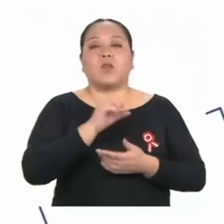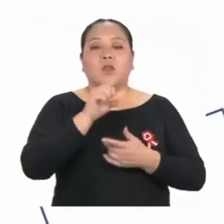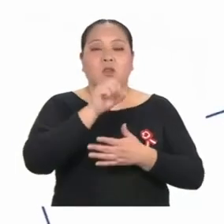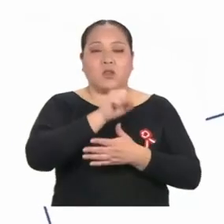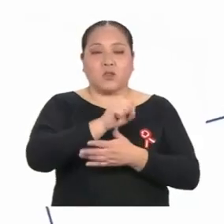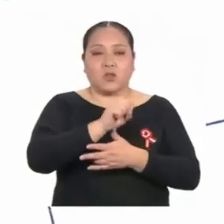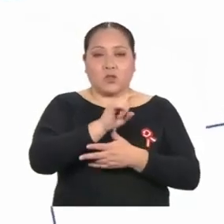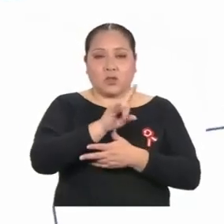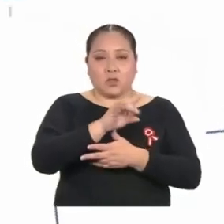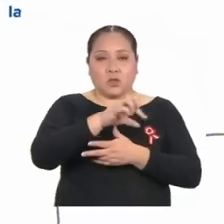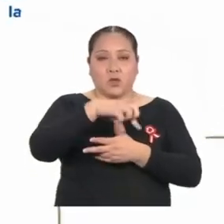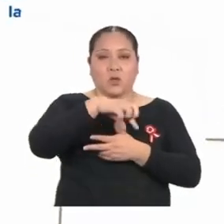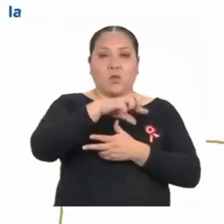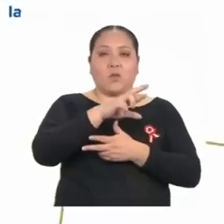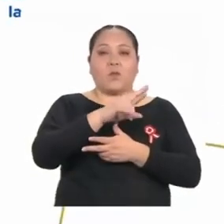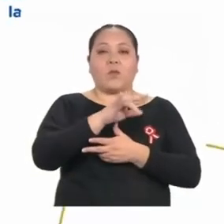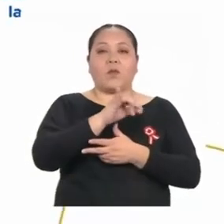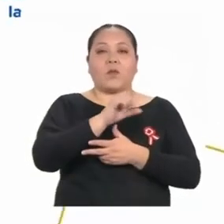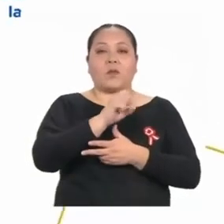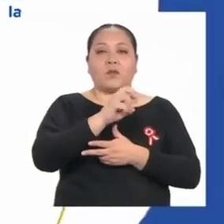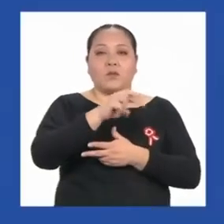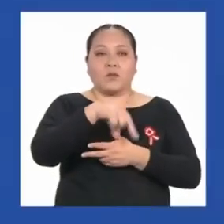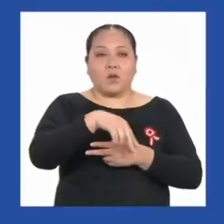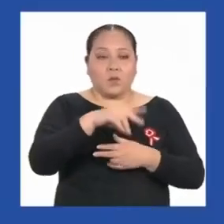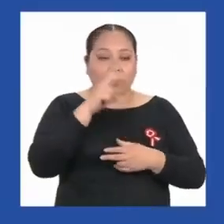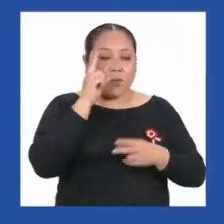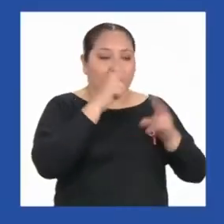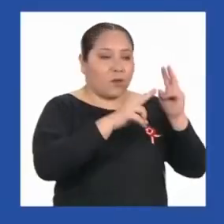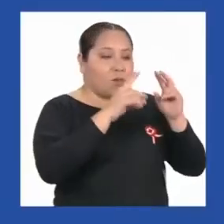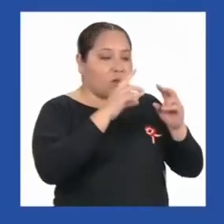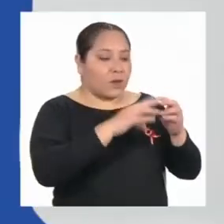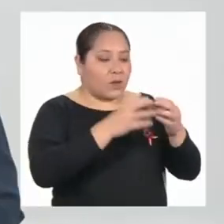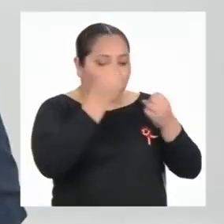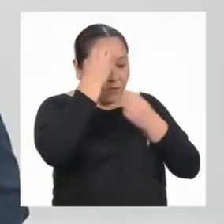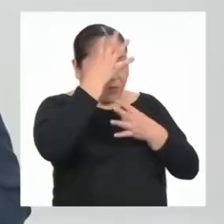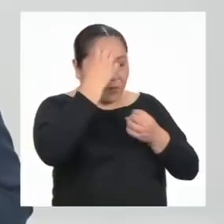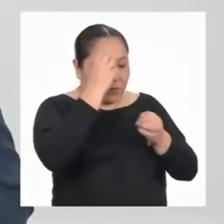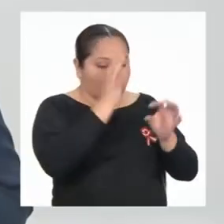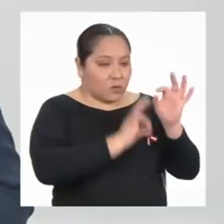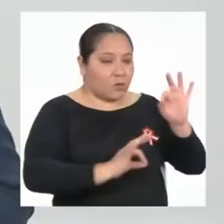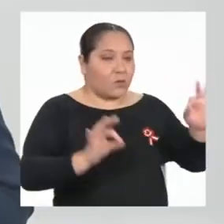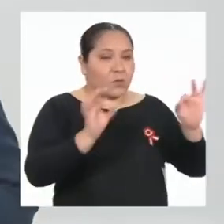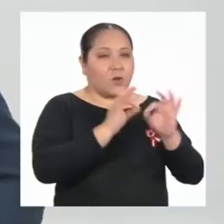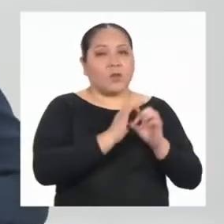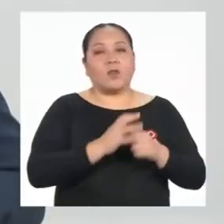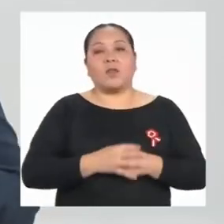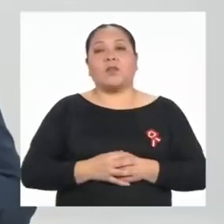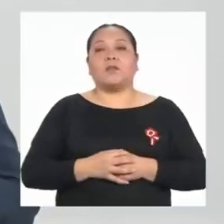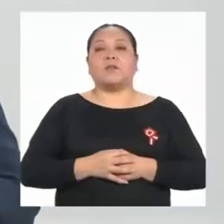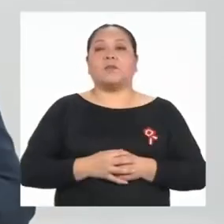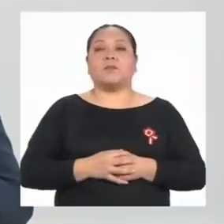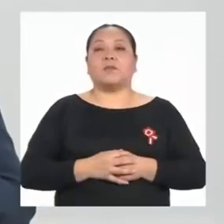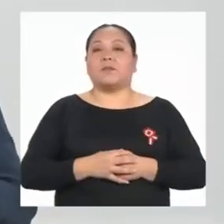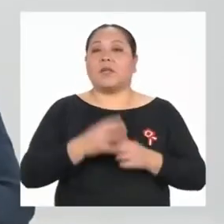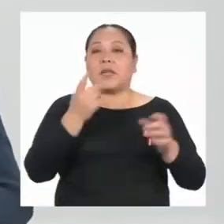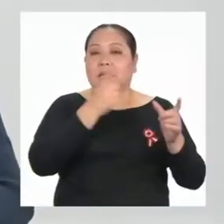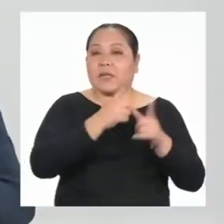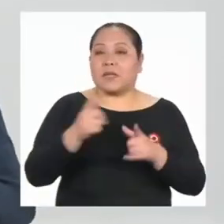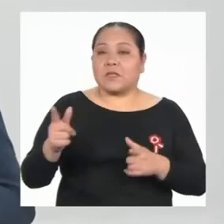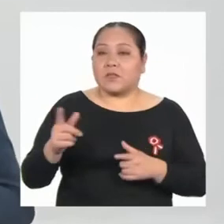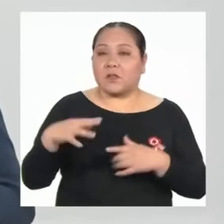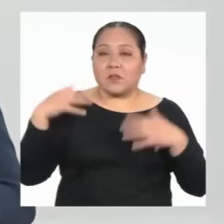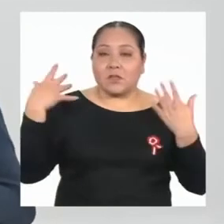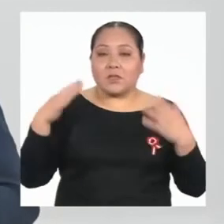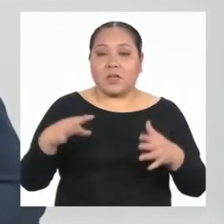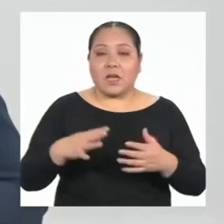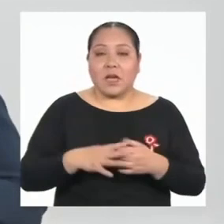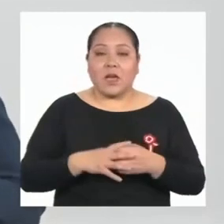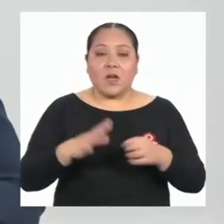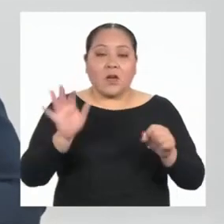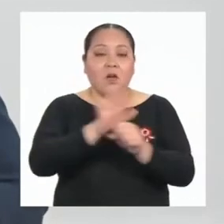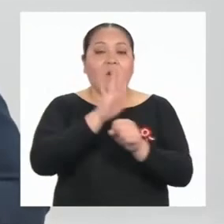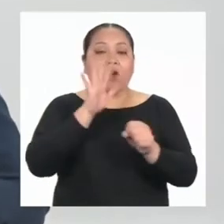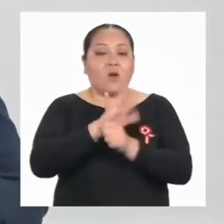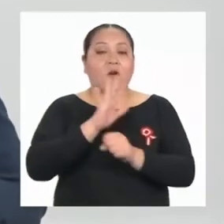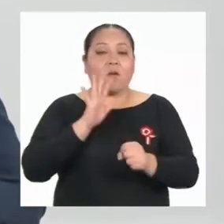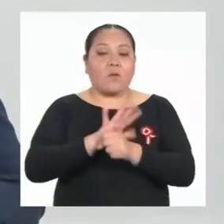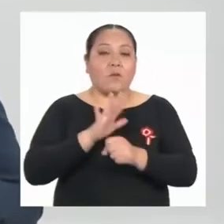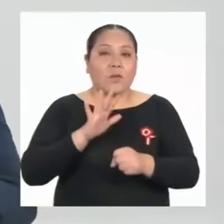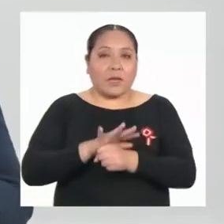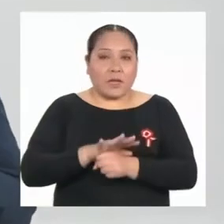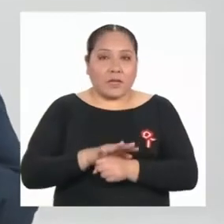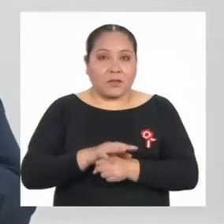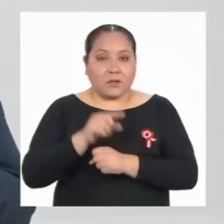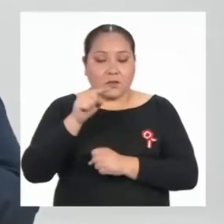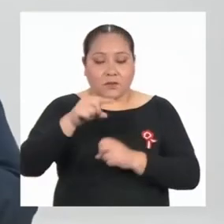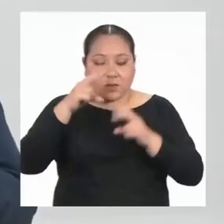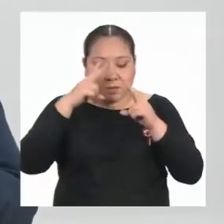supresión para quedarme con la información más relevante. Listo, y así tenemos completo el análisis. Párrafo